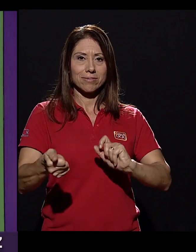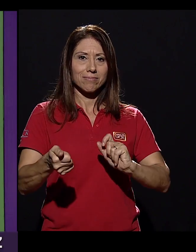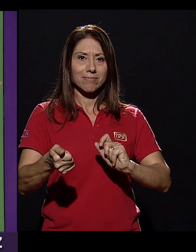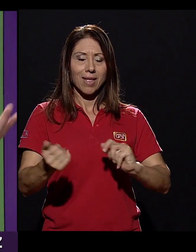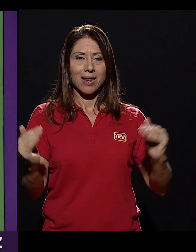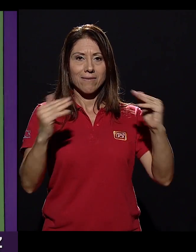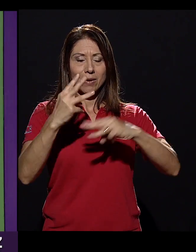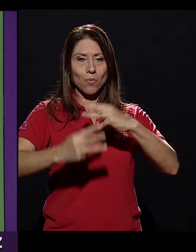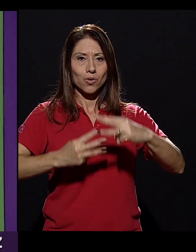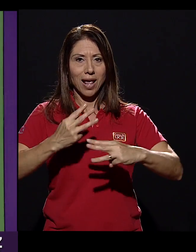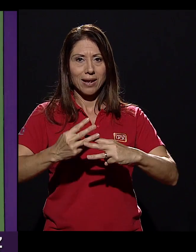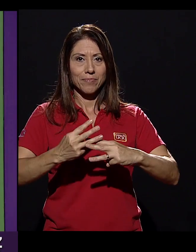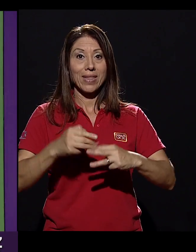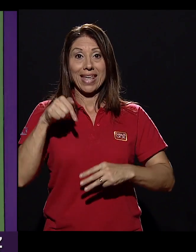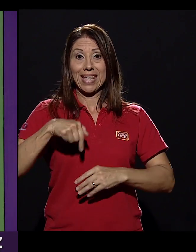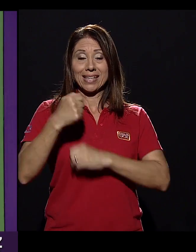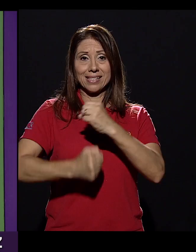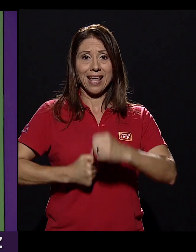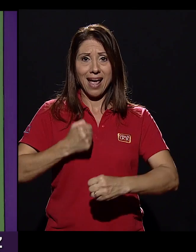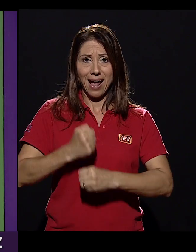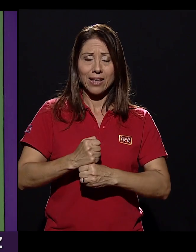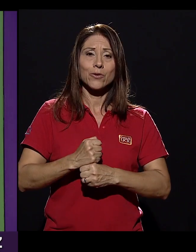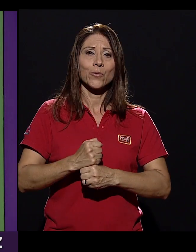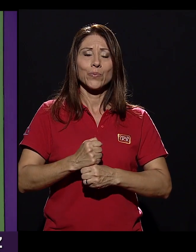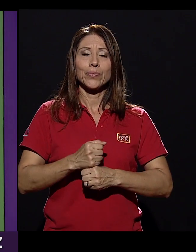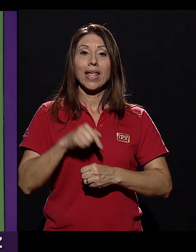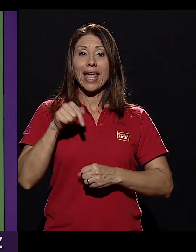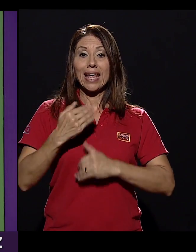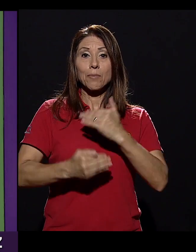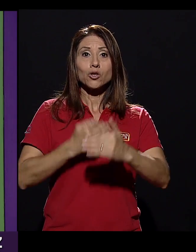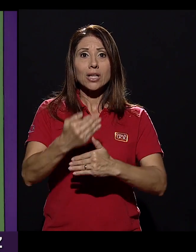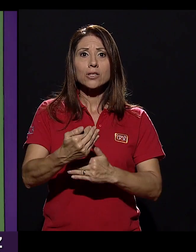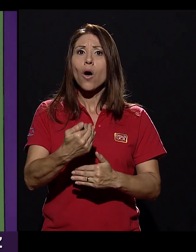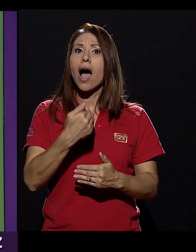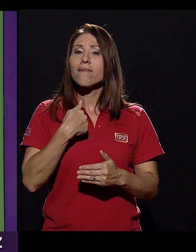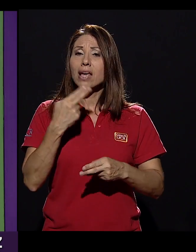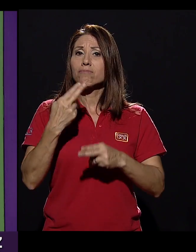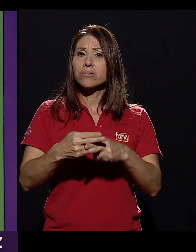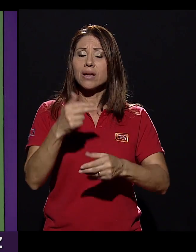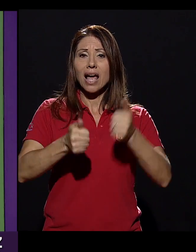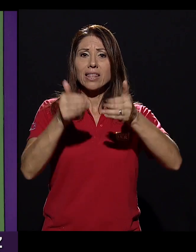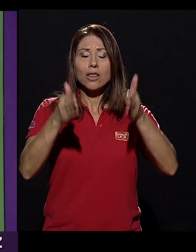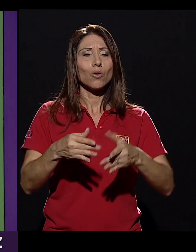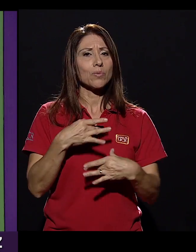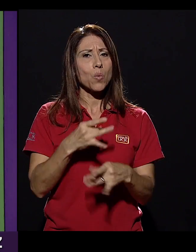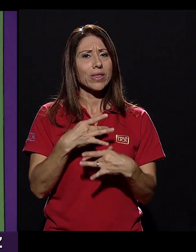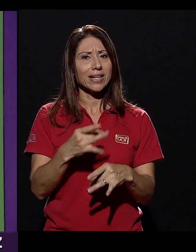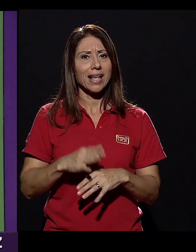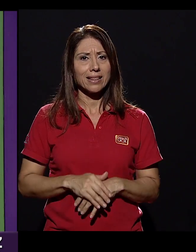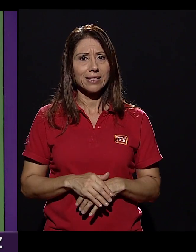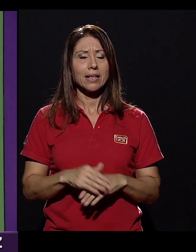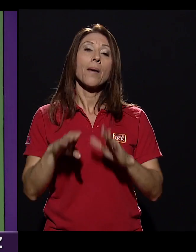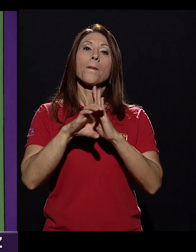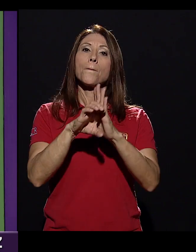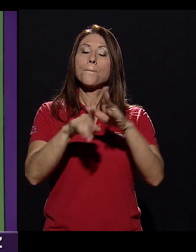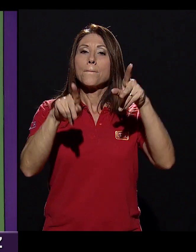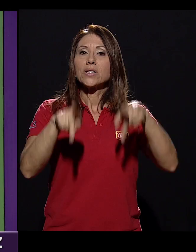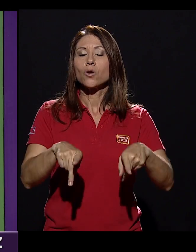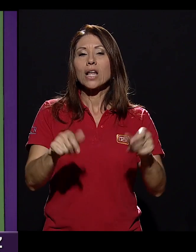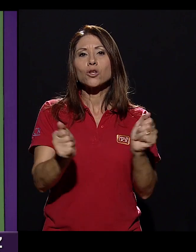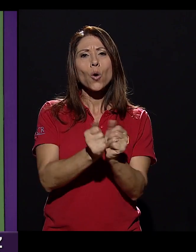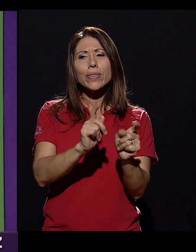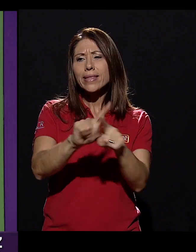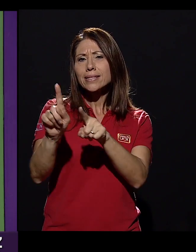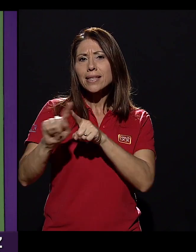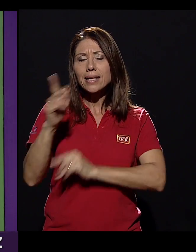todavía transformar a nivel mundial. Y este año en el proceso habían candidaturas muy interesantes, digamos, habían